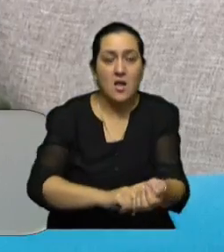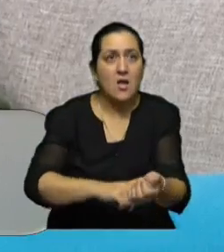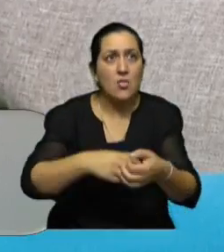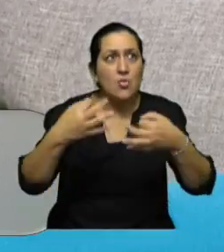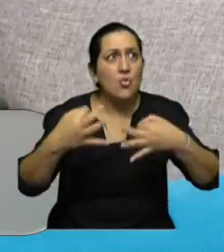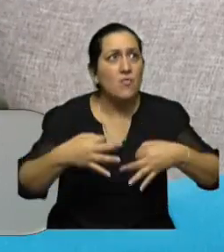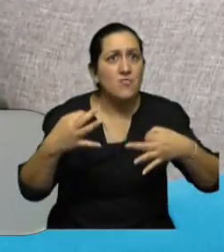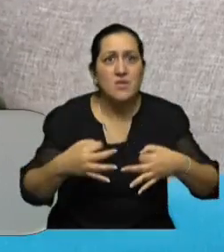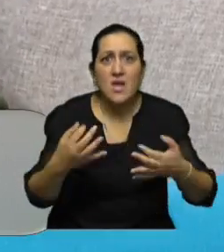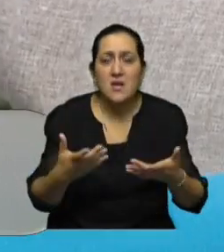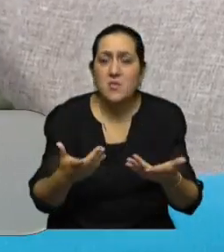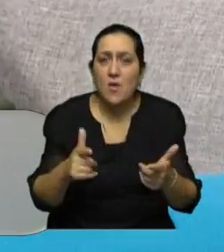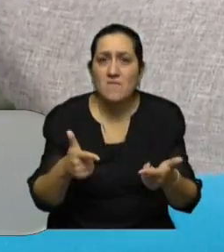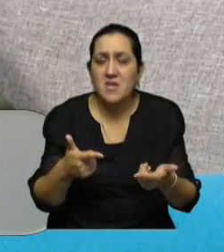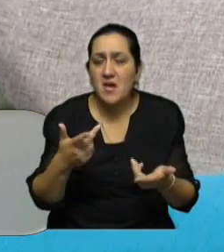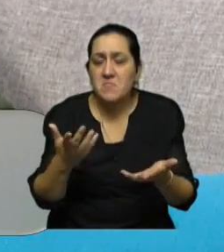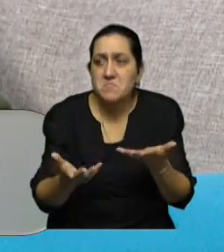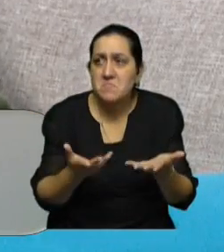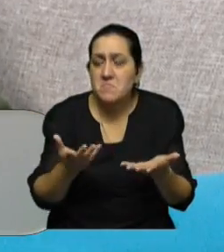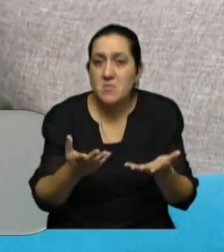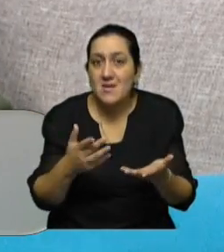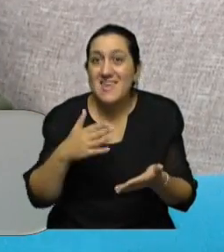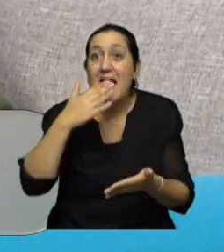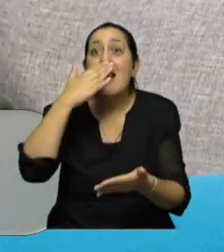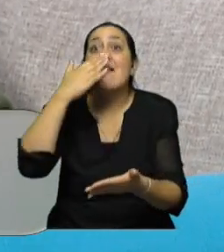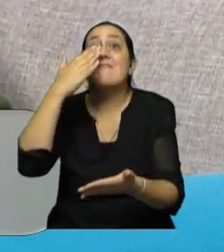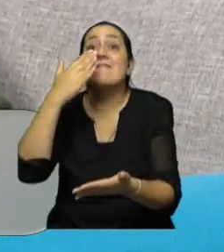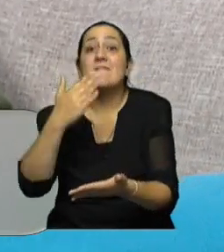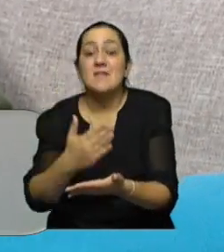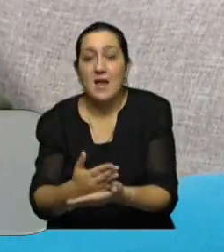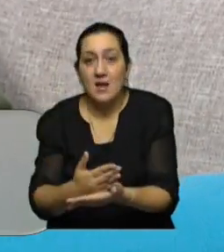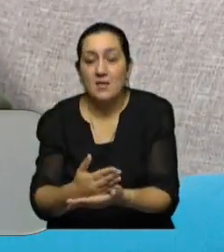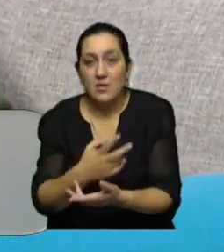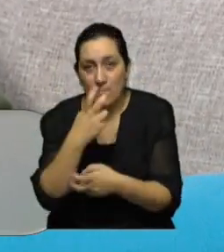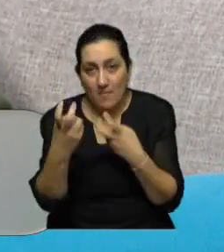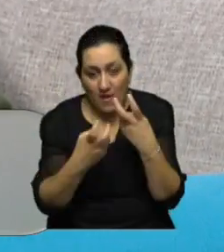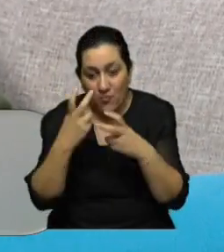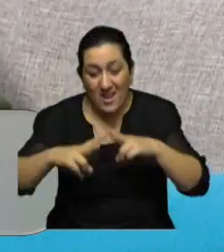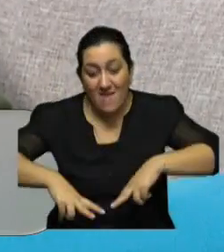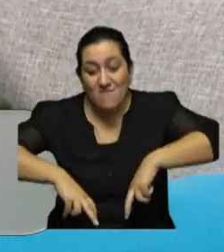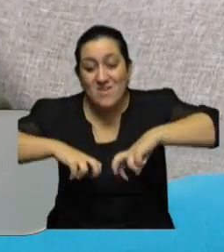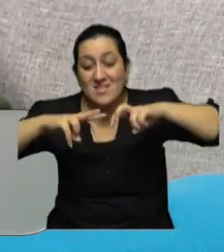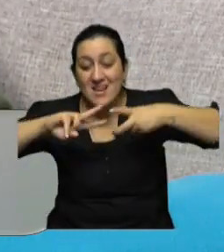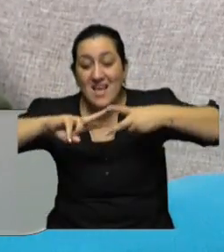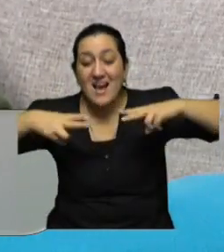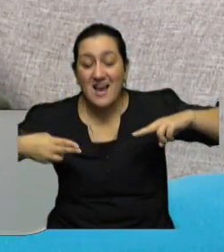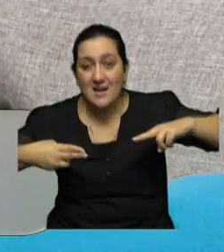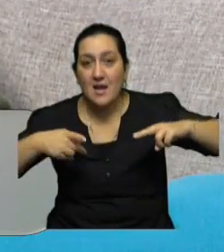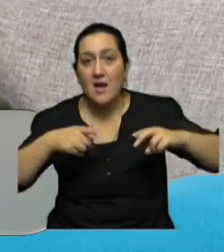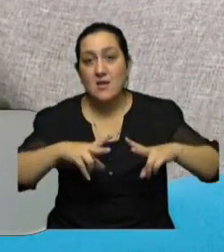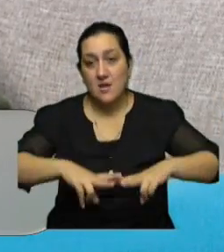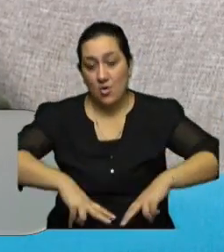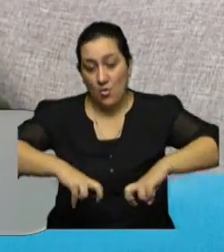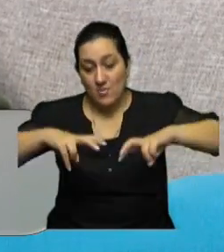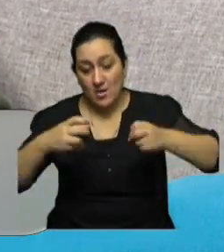tipo de cosas que tampoco salían. Y allá al final, bueno, vamos a ir por lo genético. Eso se hizo un estudio genético que se manda